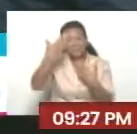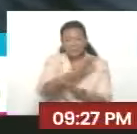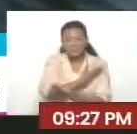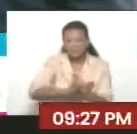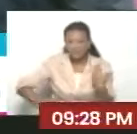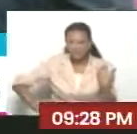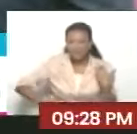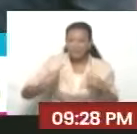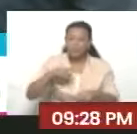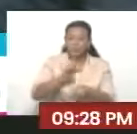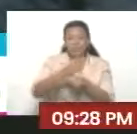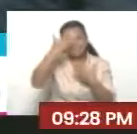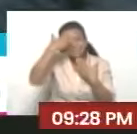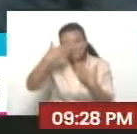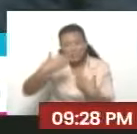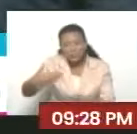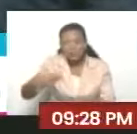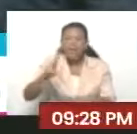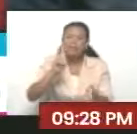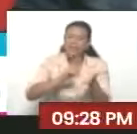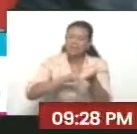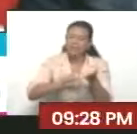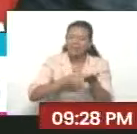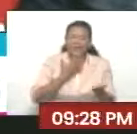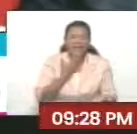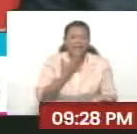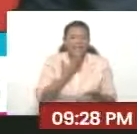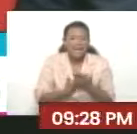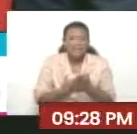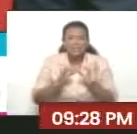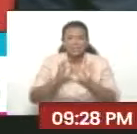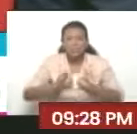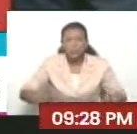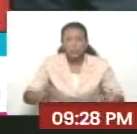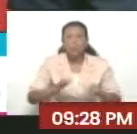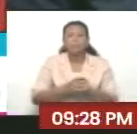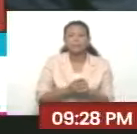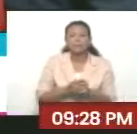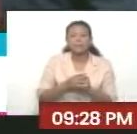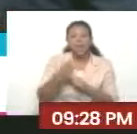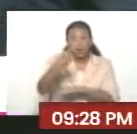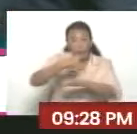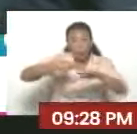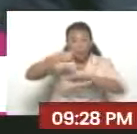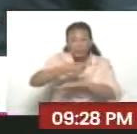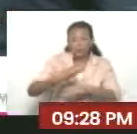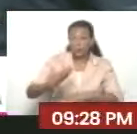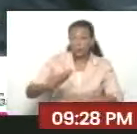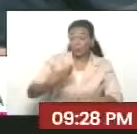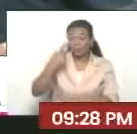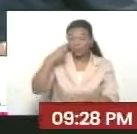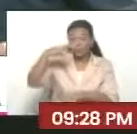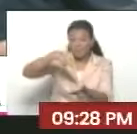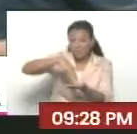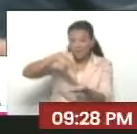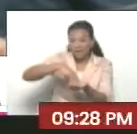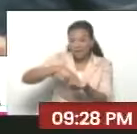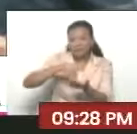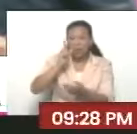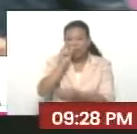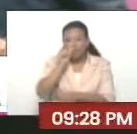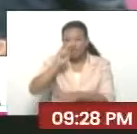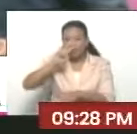nada, saludarlo y de verdad agradecerle al gobernador de Miranda por recibirnos aquí en...